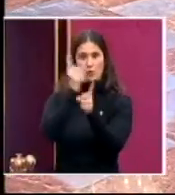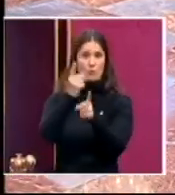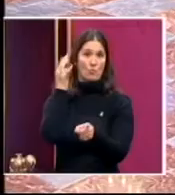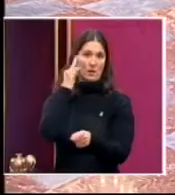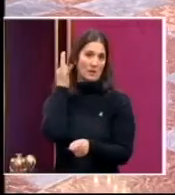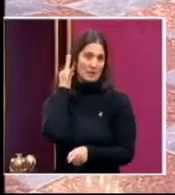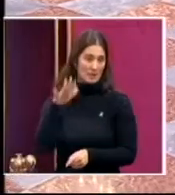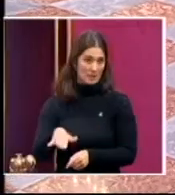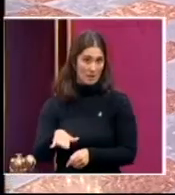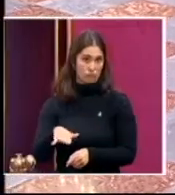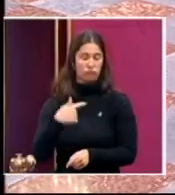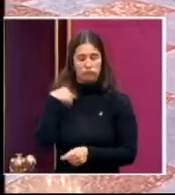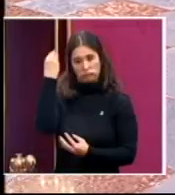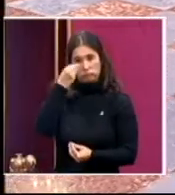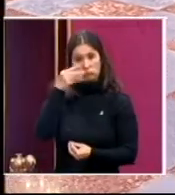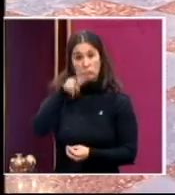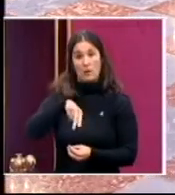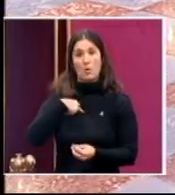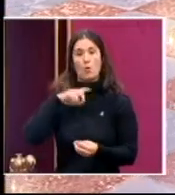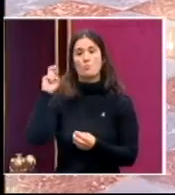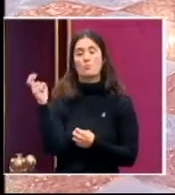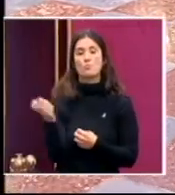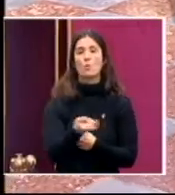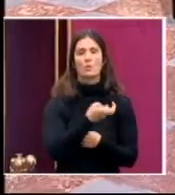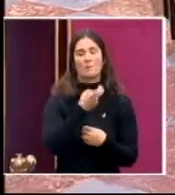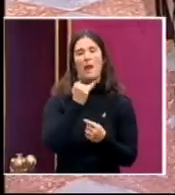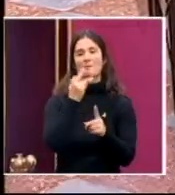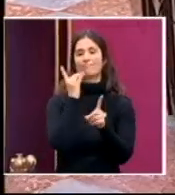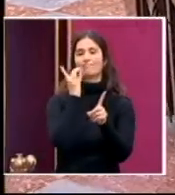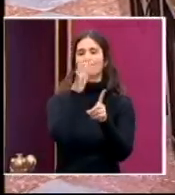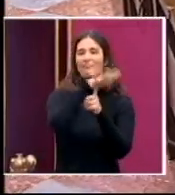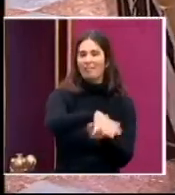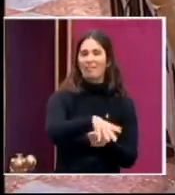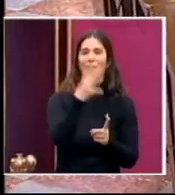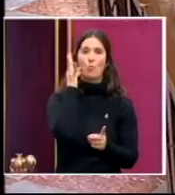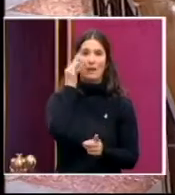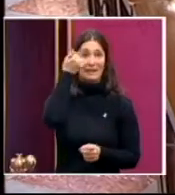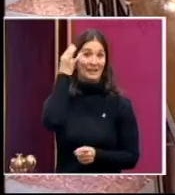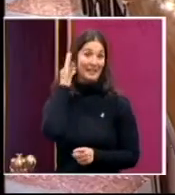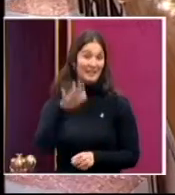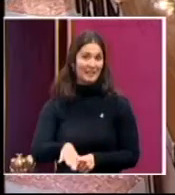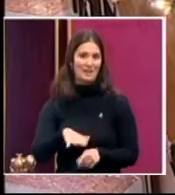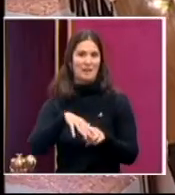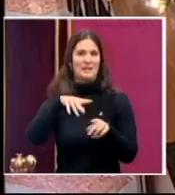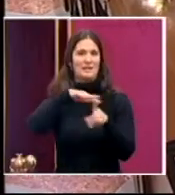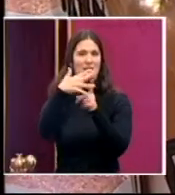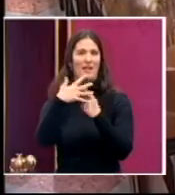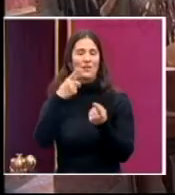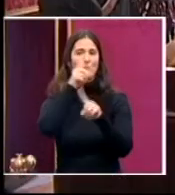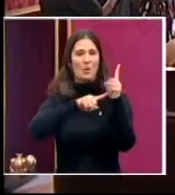niñas. Considerar la múltiple vulnerabilidad de mujeres y niñas en situaciones de diversidad